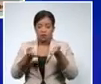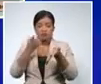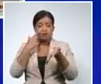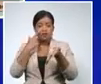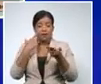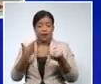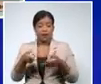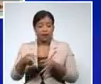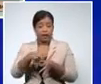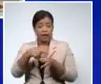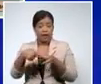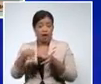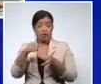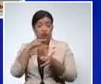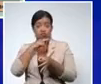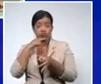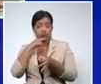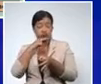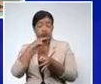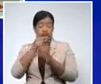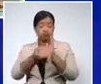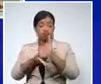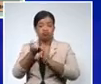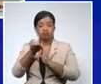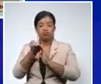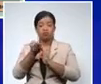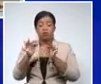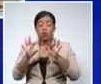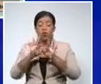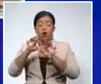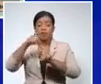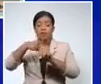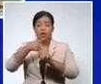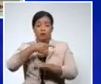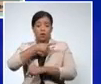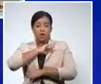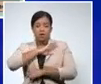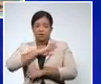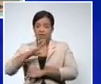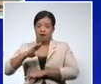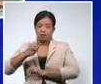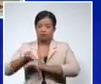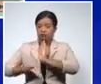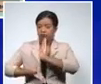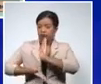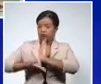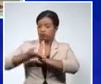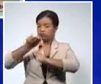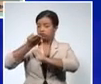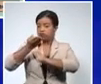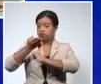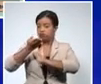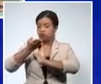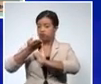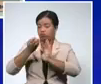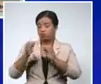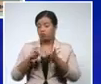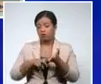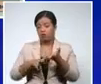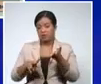que Guantánamo en el día de ayer ya supera la tasa de incidencia de la